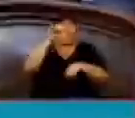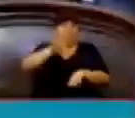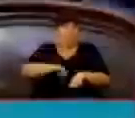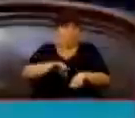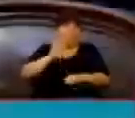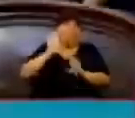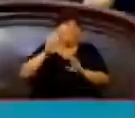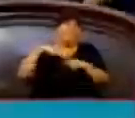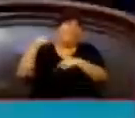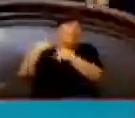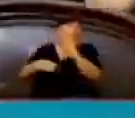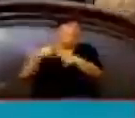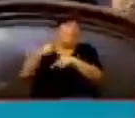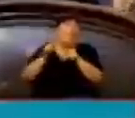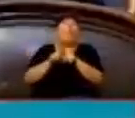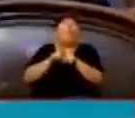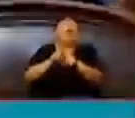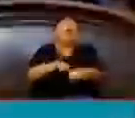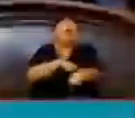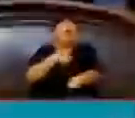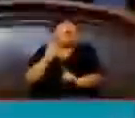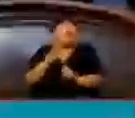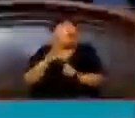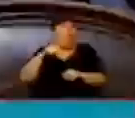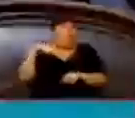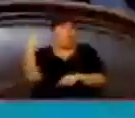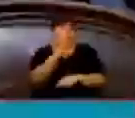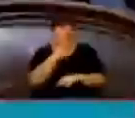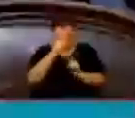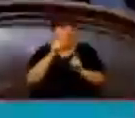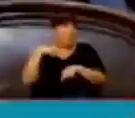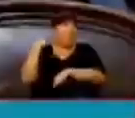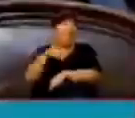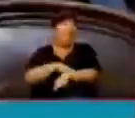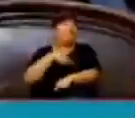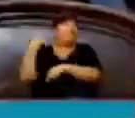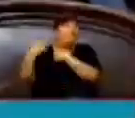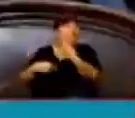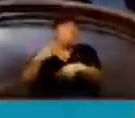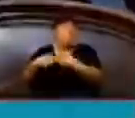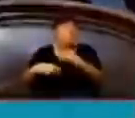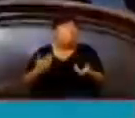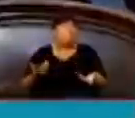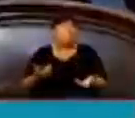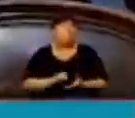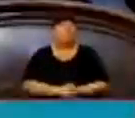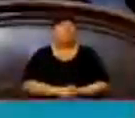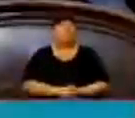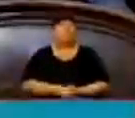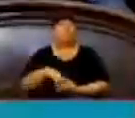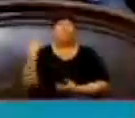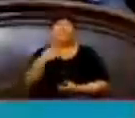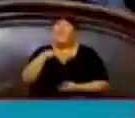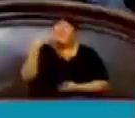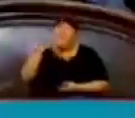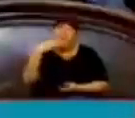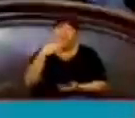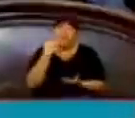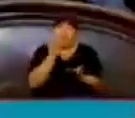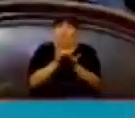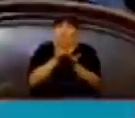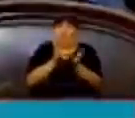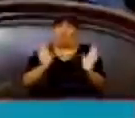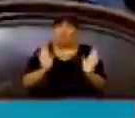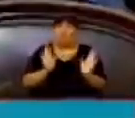a una Argentina más ortodoxa, más sana, con más ganas de ser un país en serio. Ahora, esa ortodoxia que vos apostás, ¿no